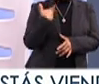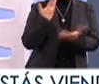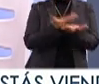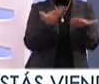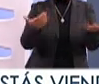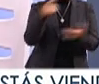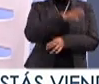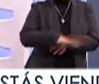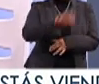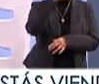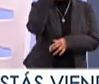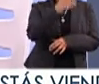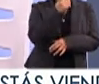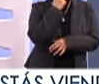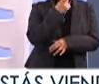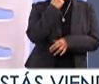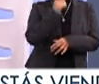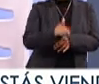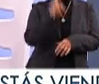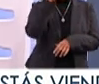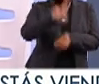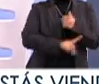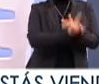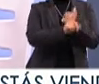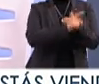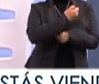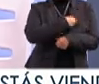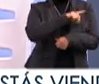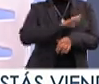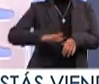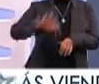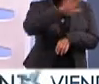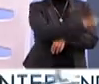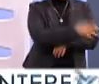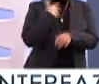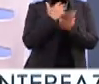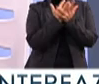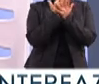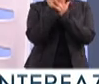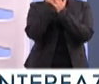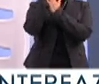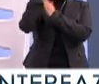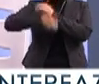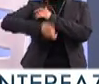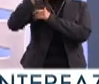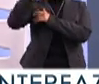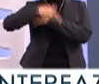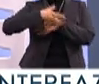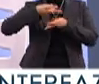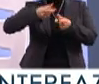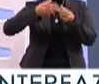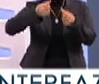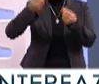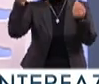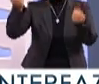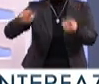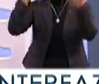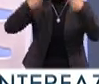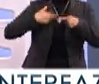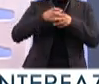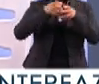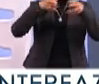se ha convertido este sabemos la diabetes un verdadero problema de salud pública por los enormes costos y el número de personas